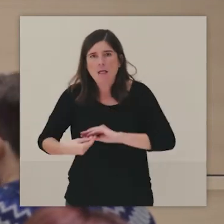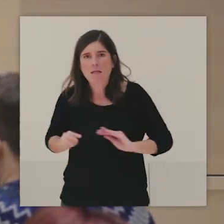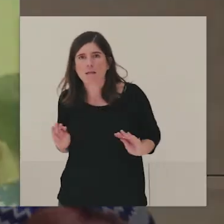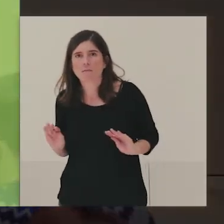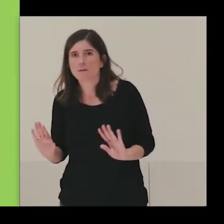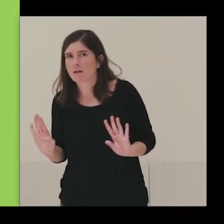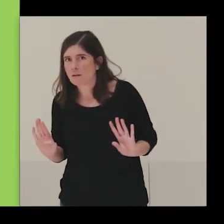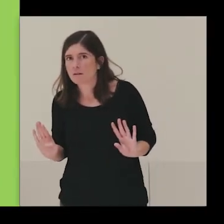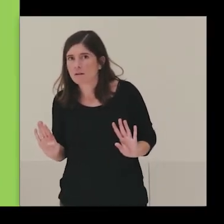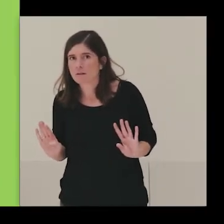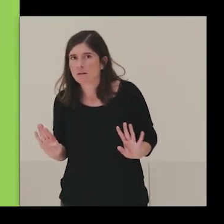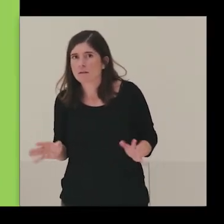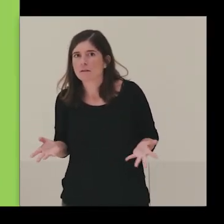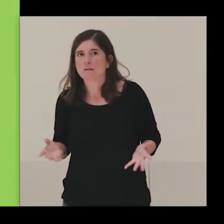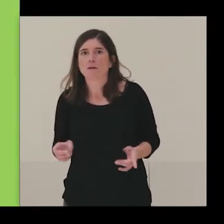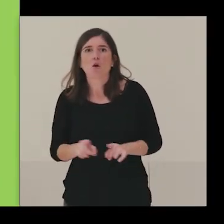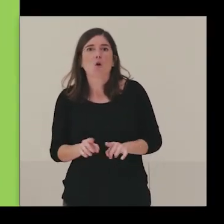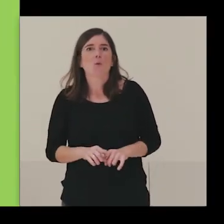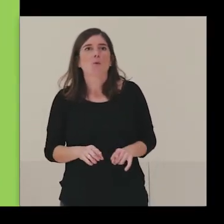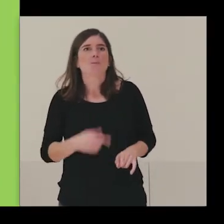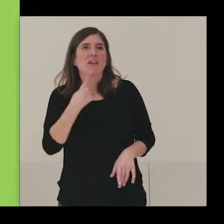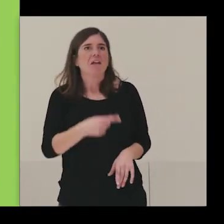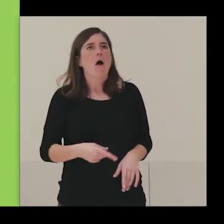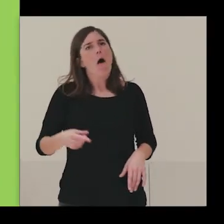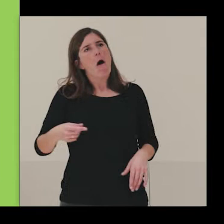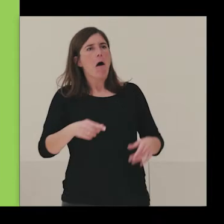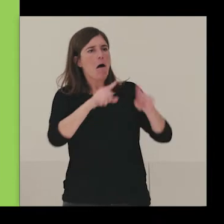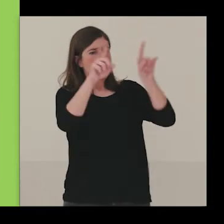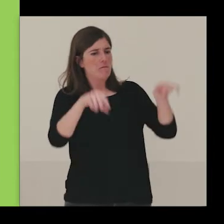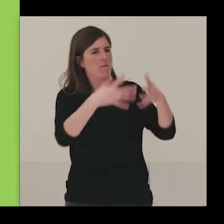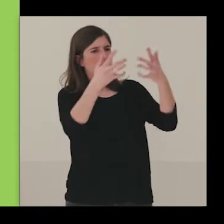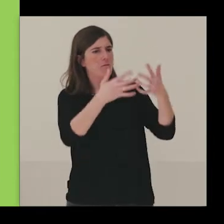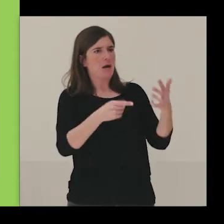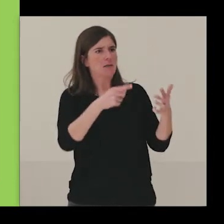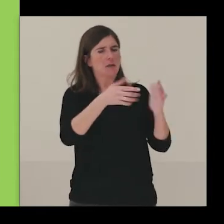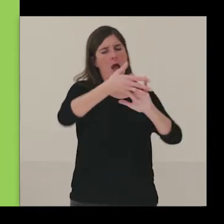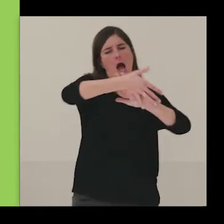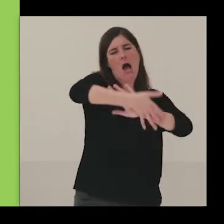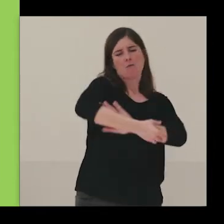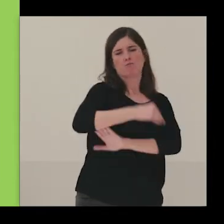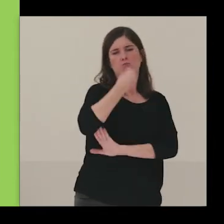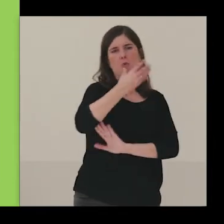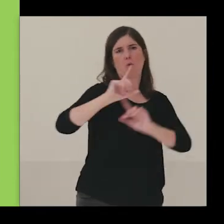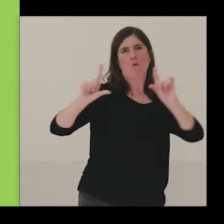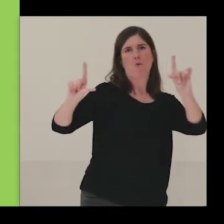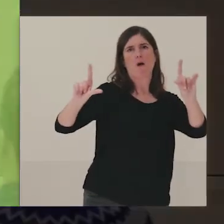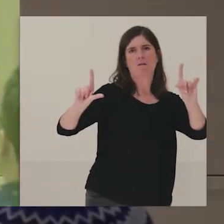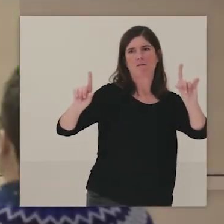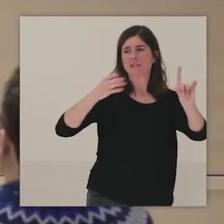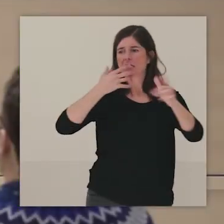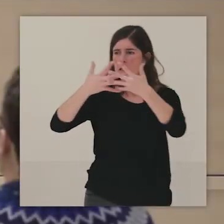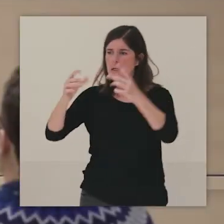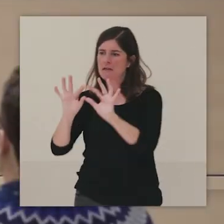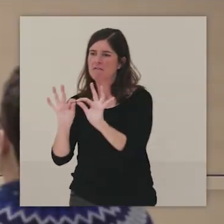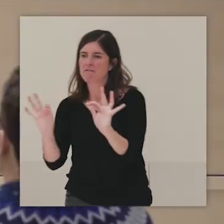eso no podemos plantear que sea un texto de segunda ni menoscabado, no es una simplificación. Lo que queremos transmitir con la lectura fácil es